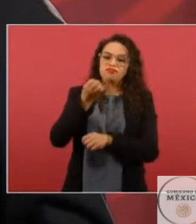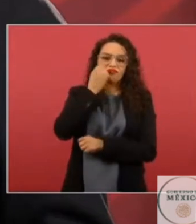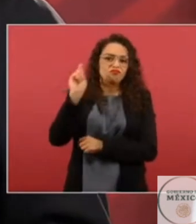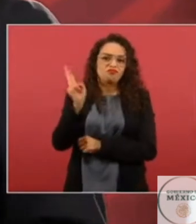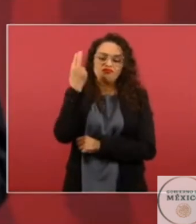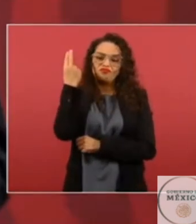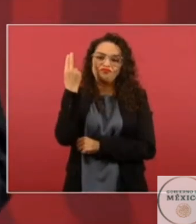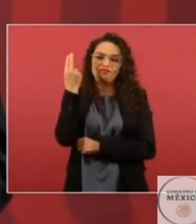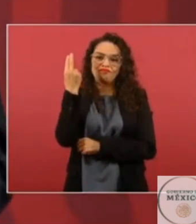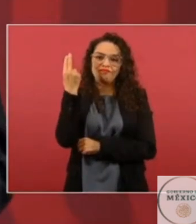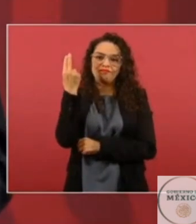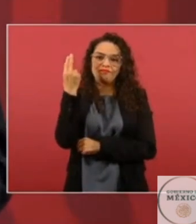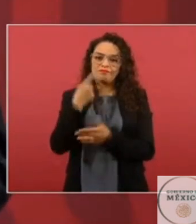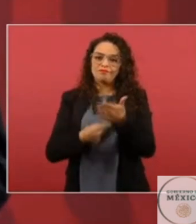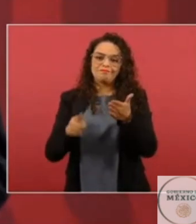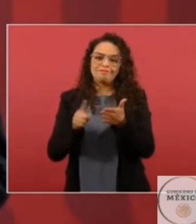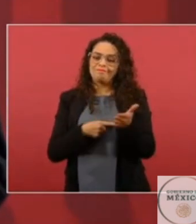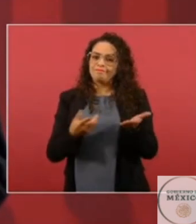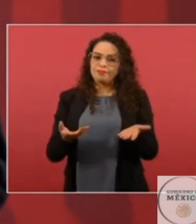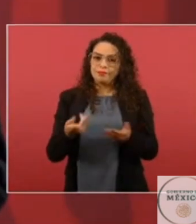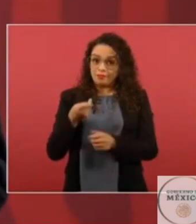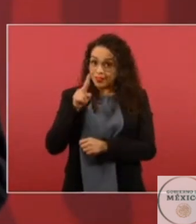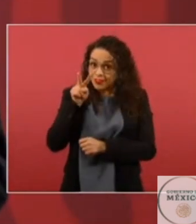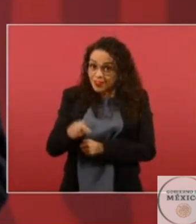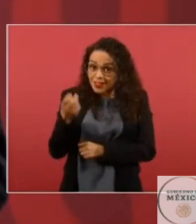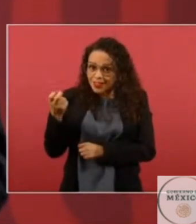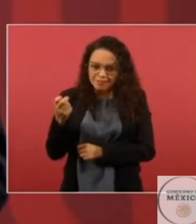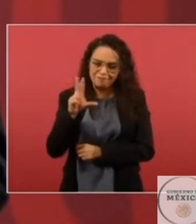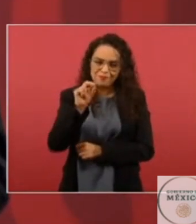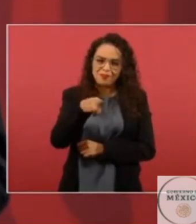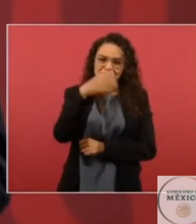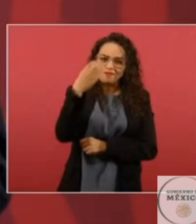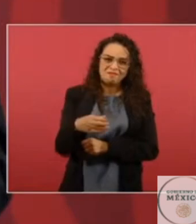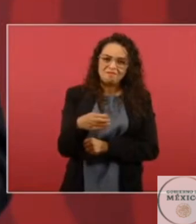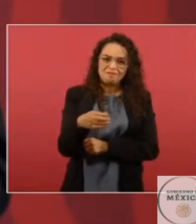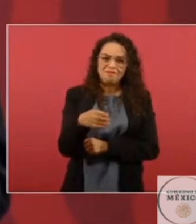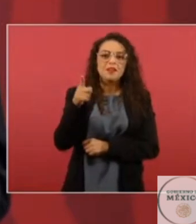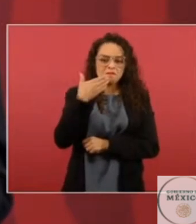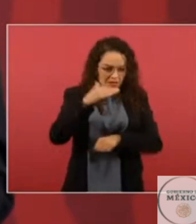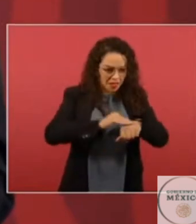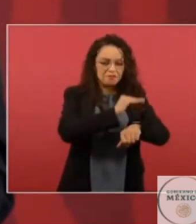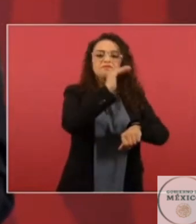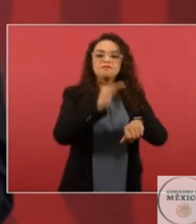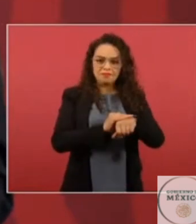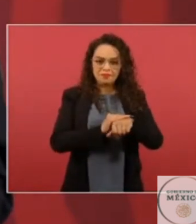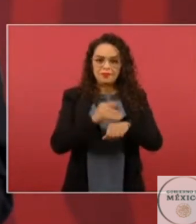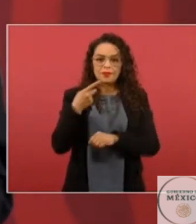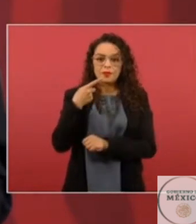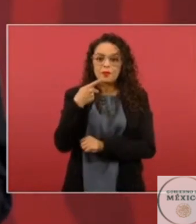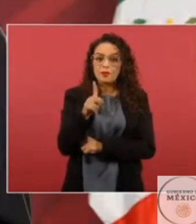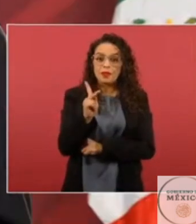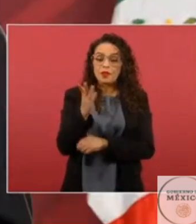Pero no es cierto. No es que no pasaran el examen de admisión, es que no había cupo,